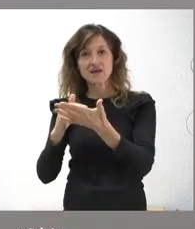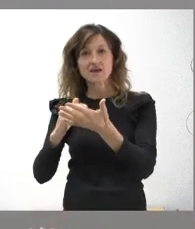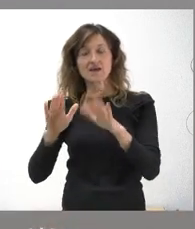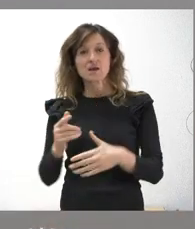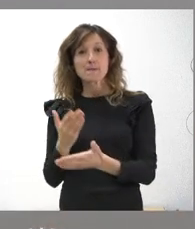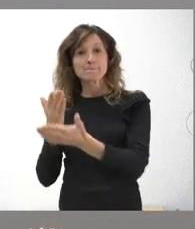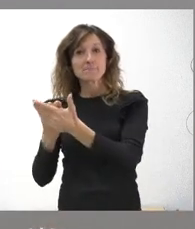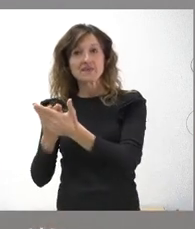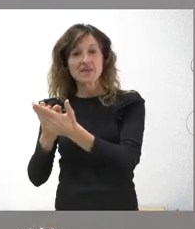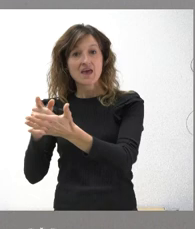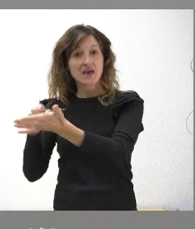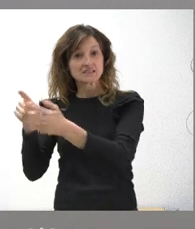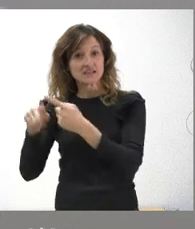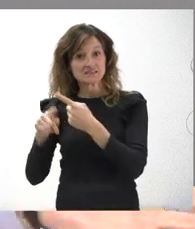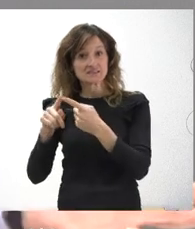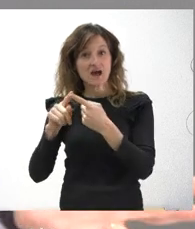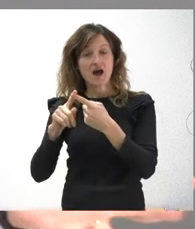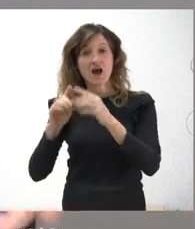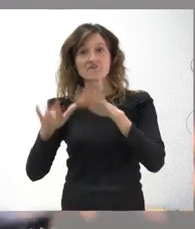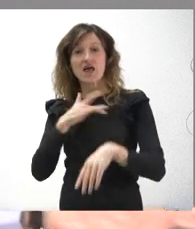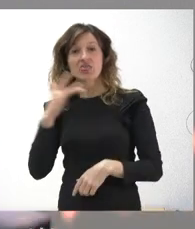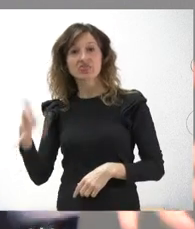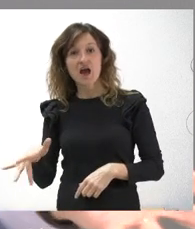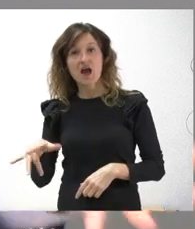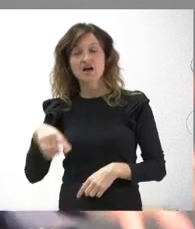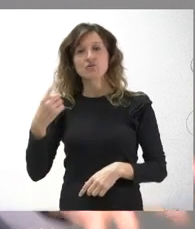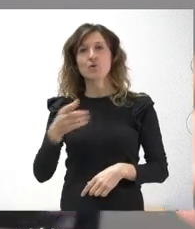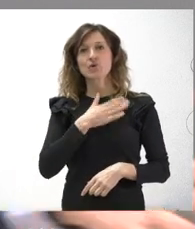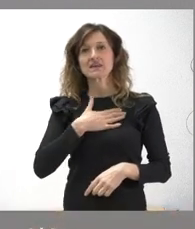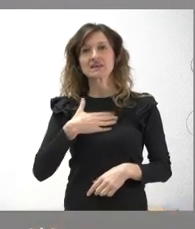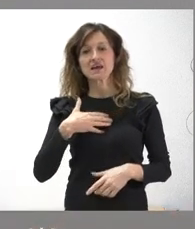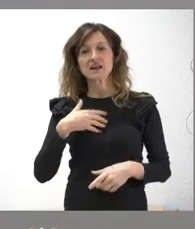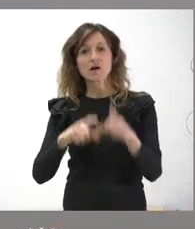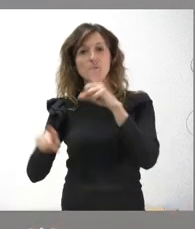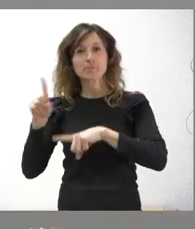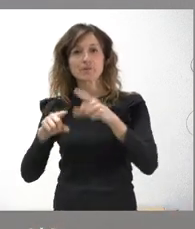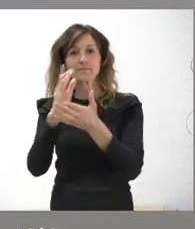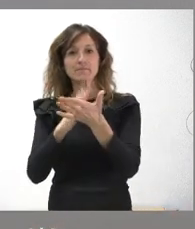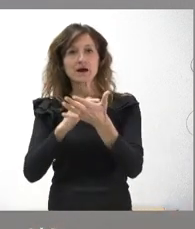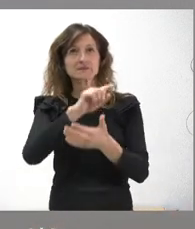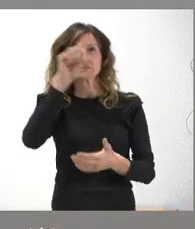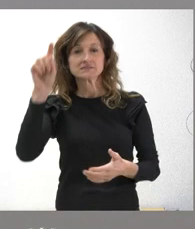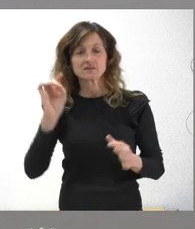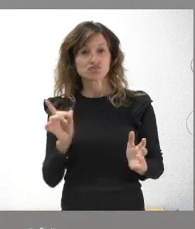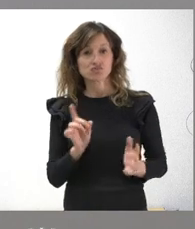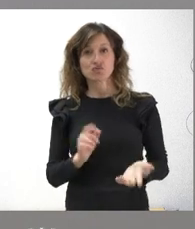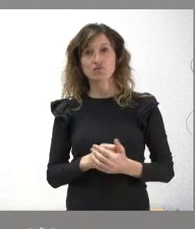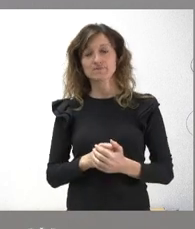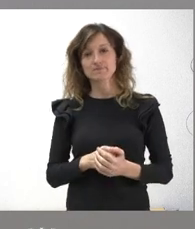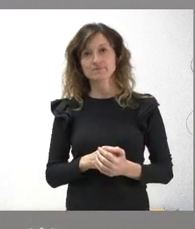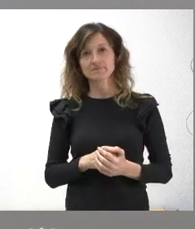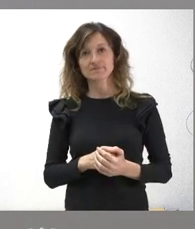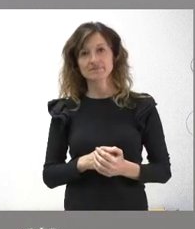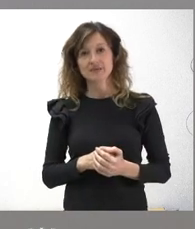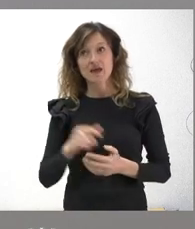pidan sea esta se conceda y luego se quiera decir que ese es el el problema que tienen las comunidades autónomas lo podrá tener